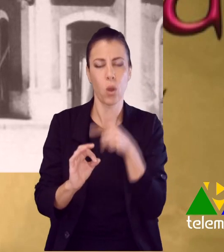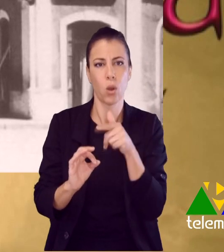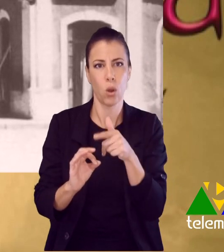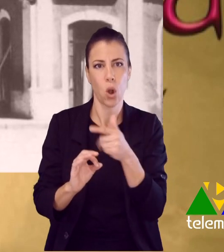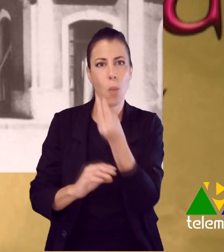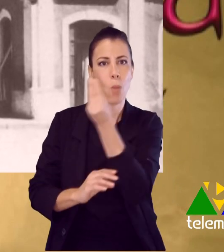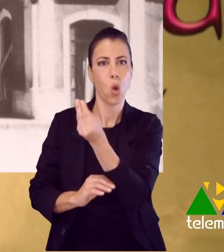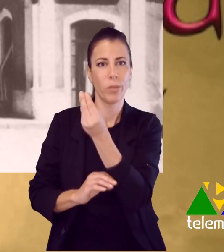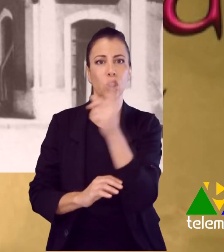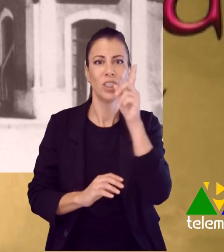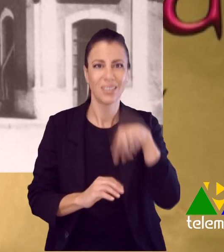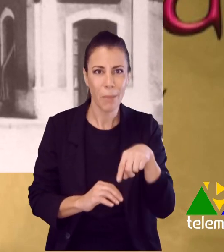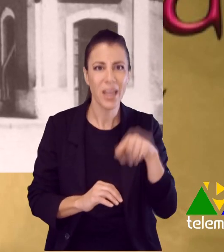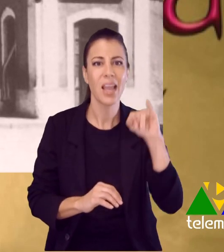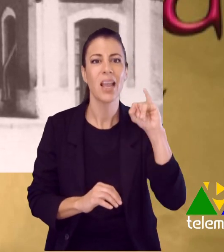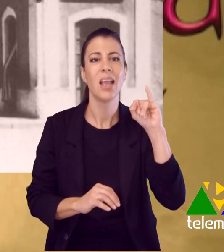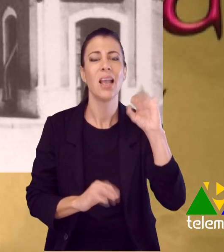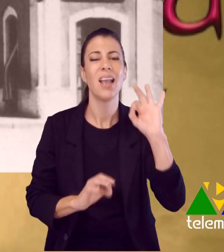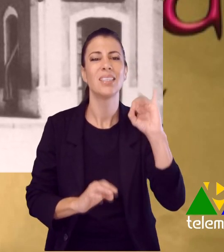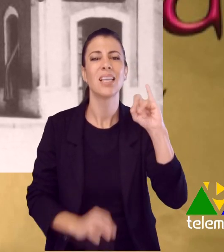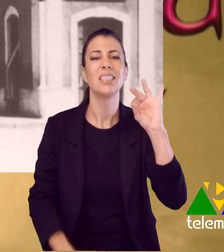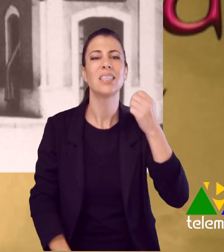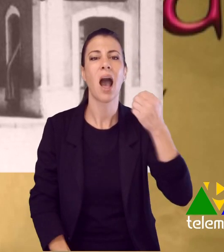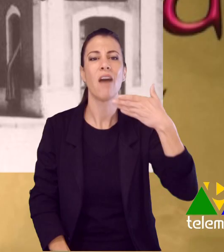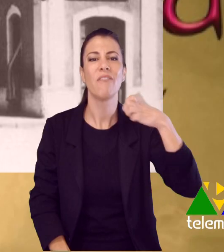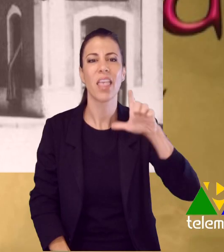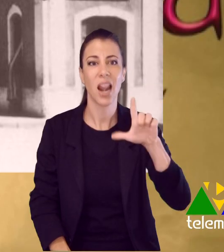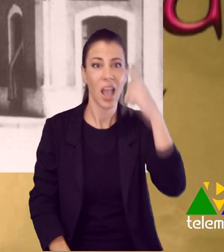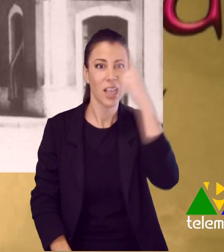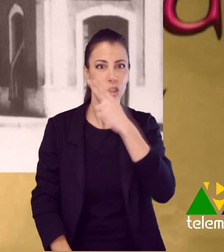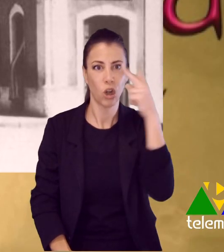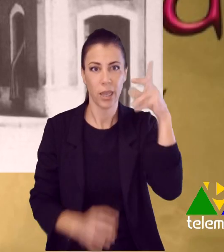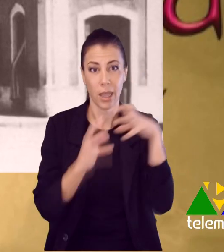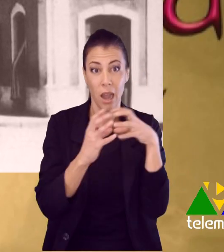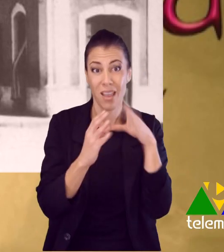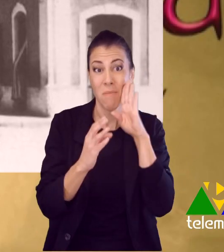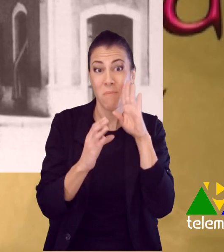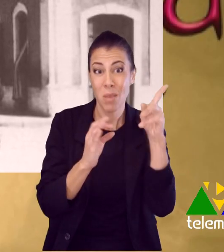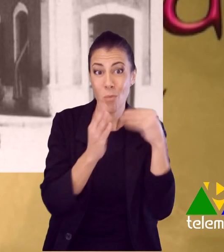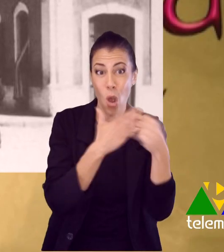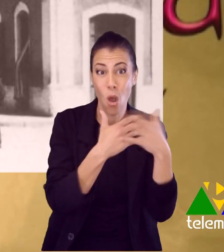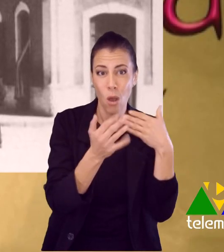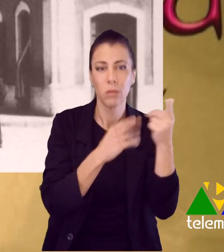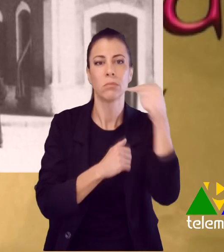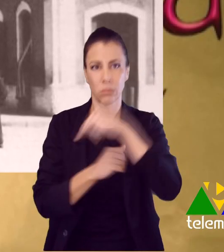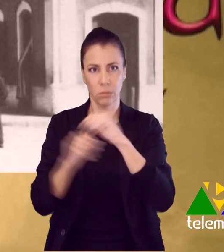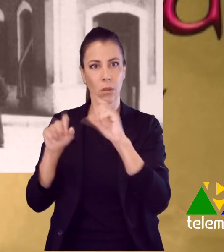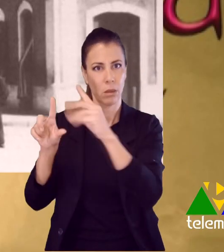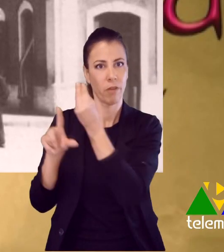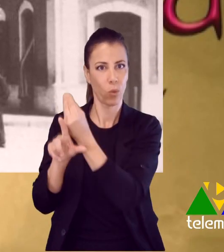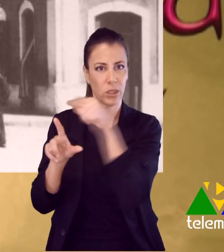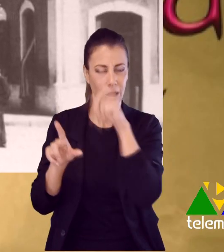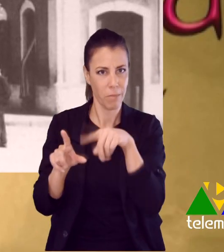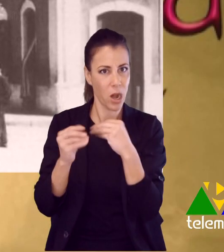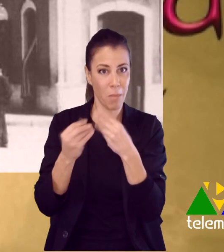del monumento a Isabel la Católica en Granada, es decir, que es un gran broncista, un gran escultor broncista de... No, es preciosa. Bueno, estamos precisamente en